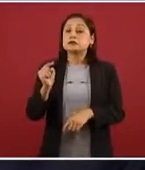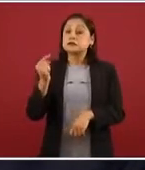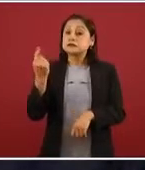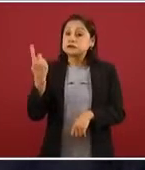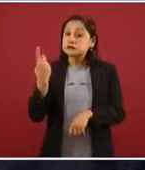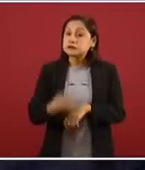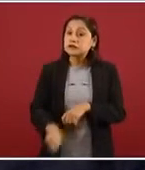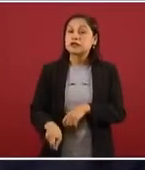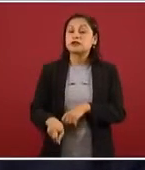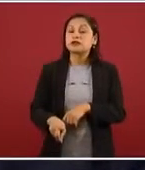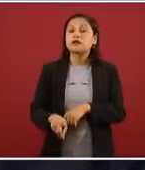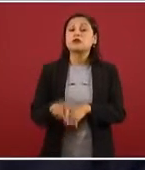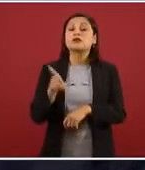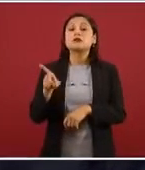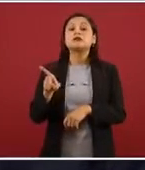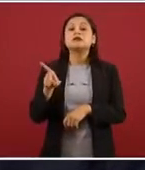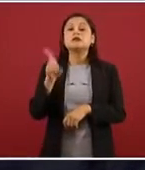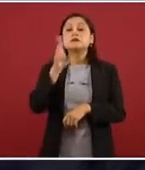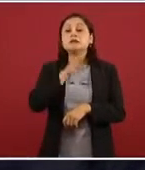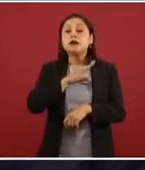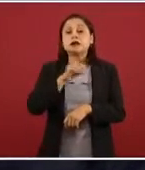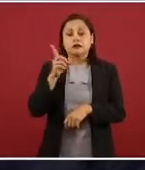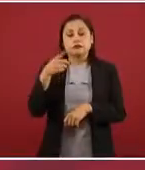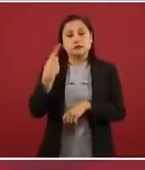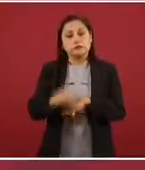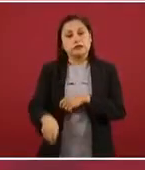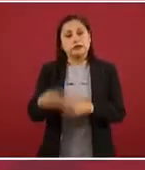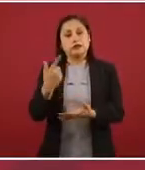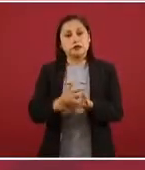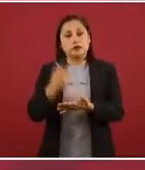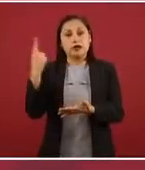es delito grave,